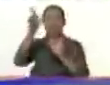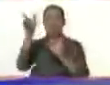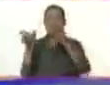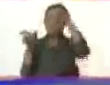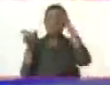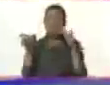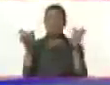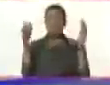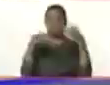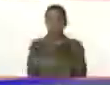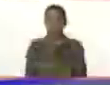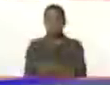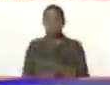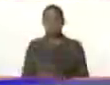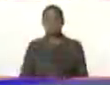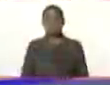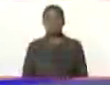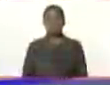Cívico-Militar!